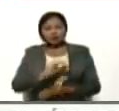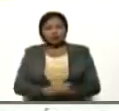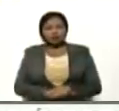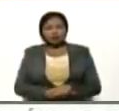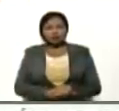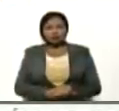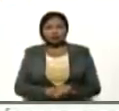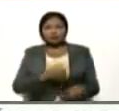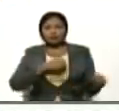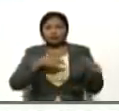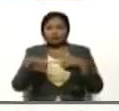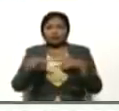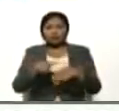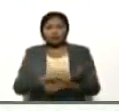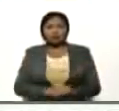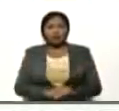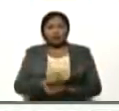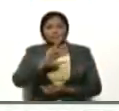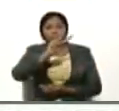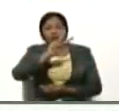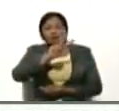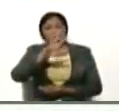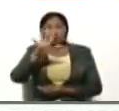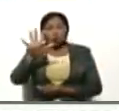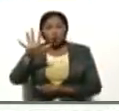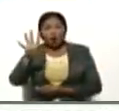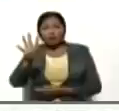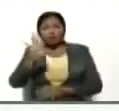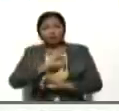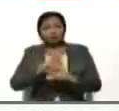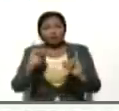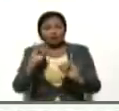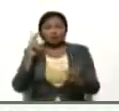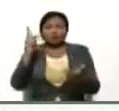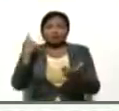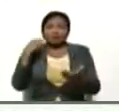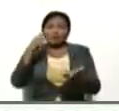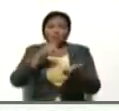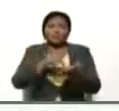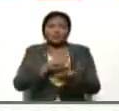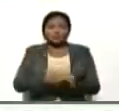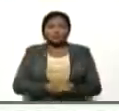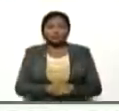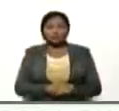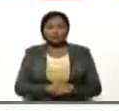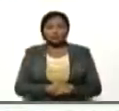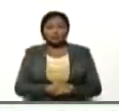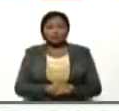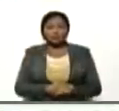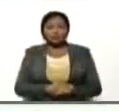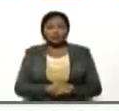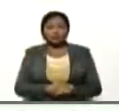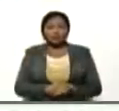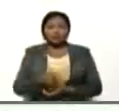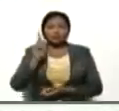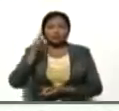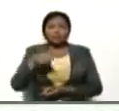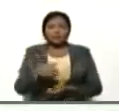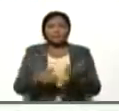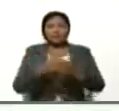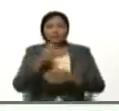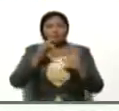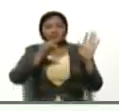Correcto. Las 24 entidades federales. Y aquí tenemos también a los candidatos de más